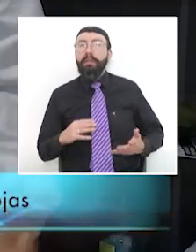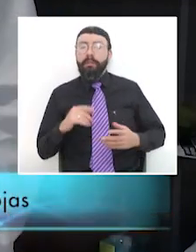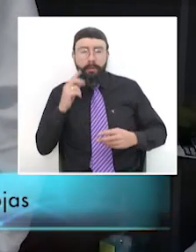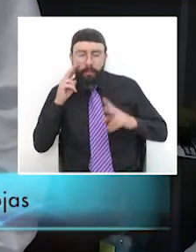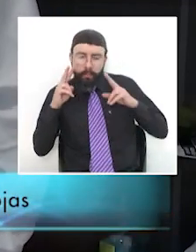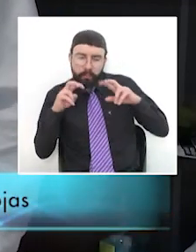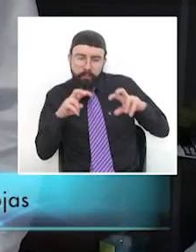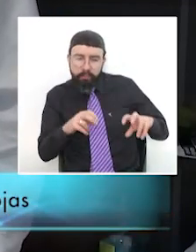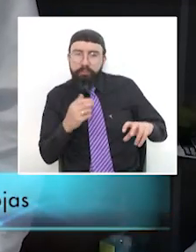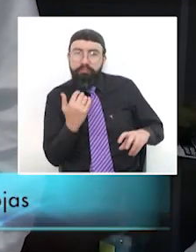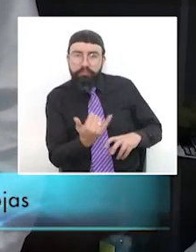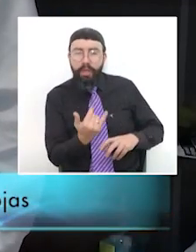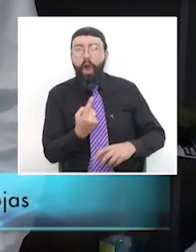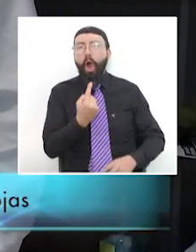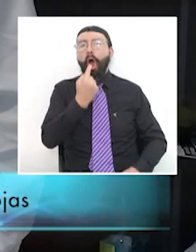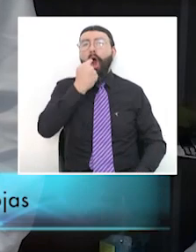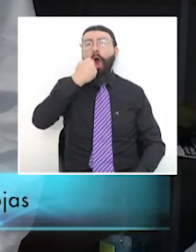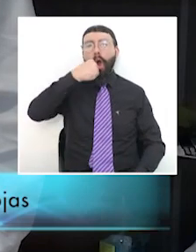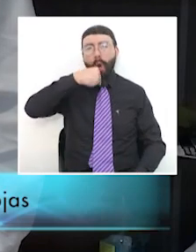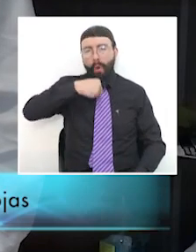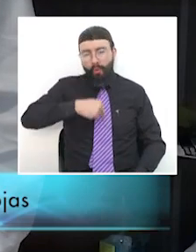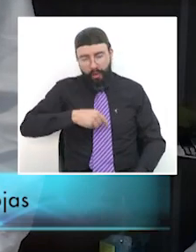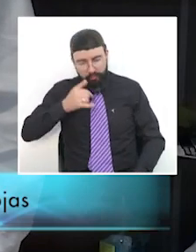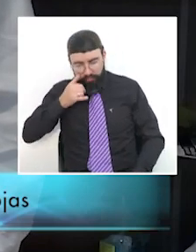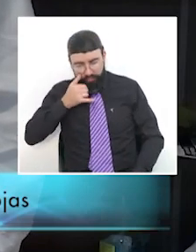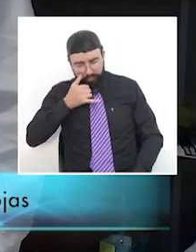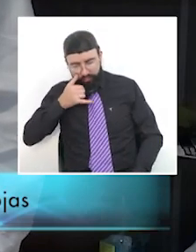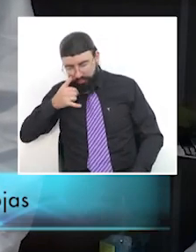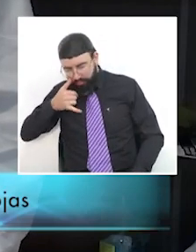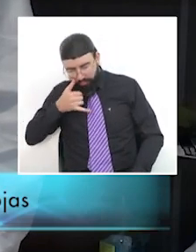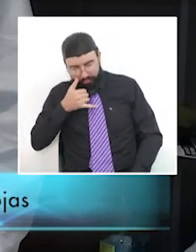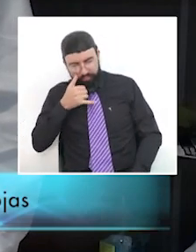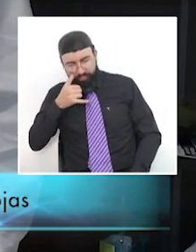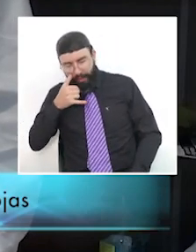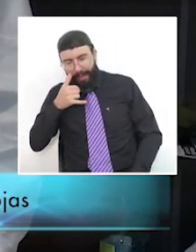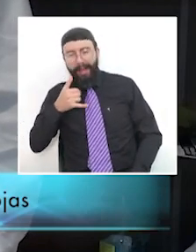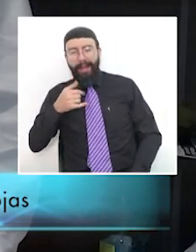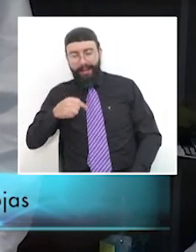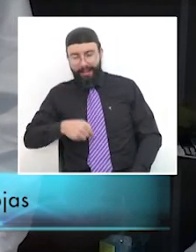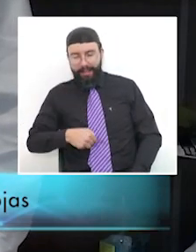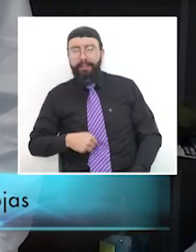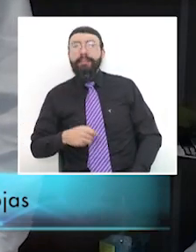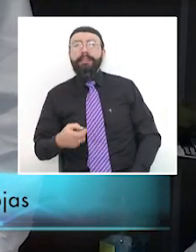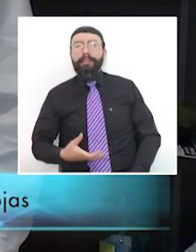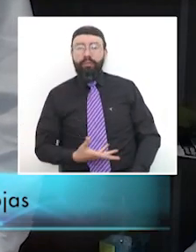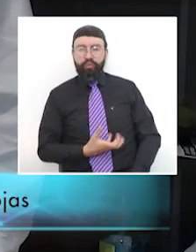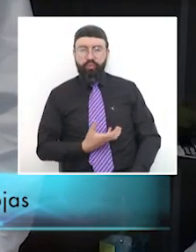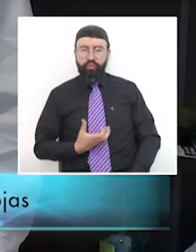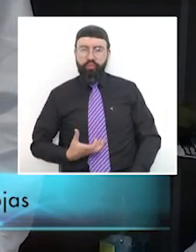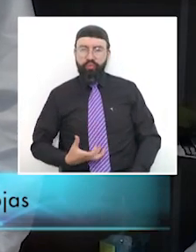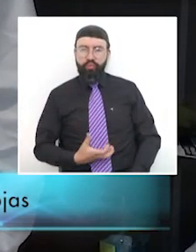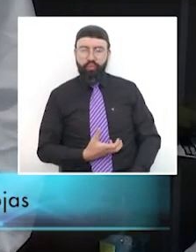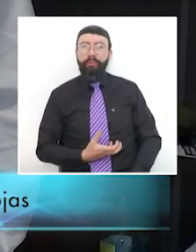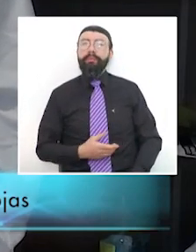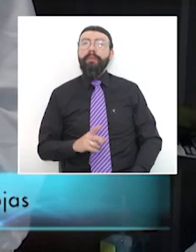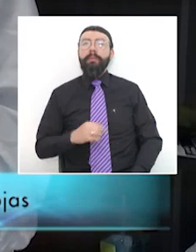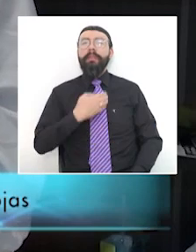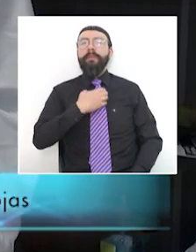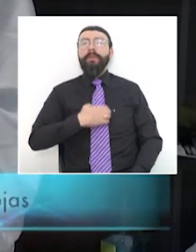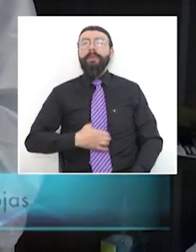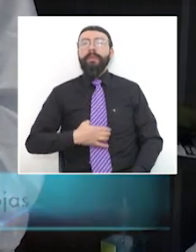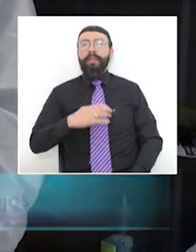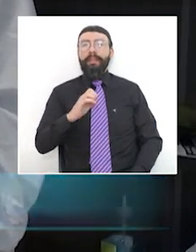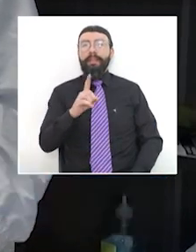con endoscopias. En las endoscopias se ha reflejado que hay una gastritis crónica, que hay una esofagitis y